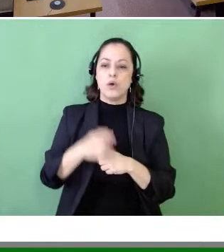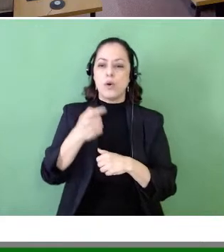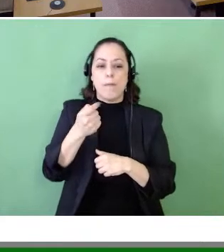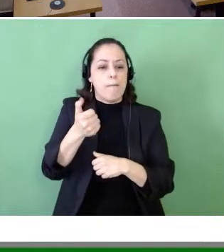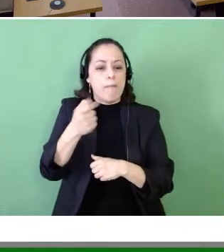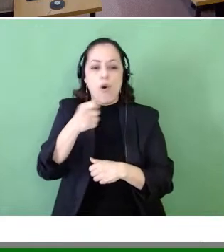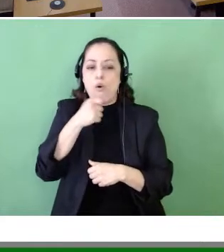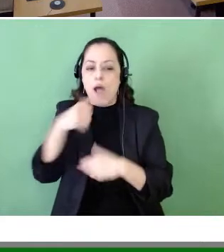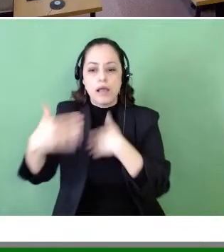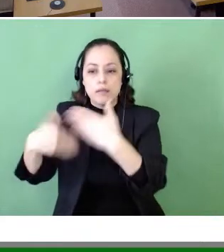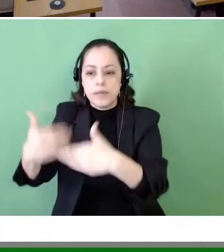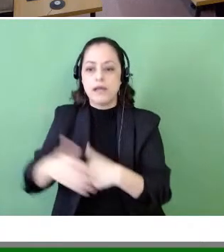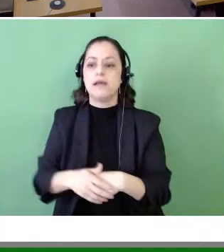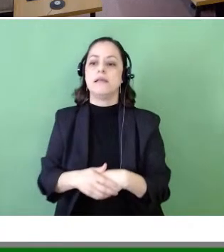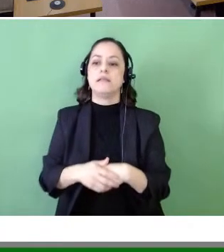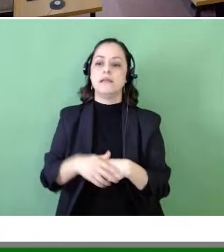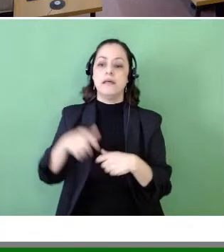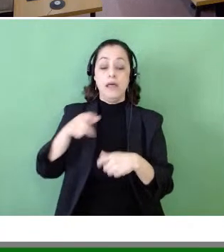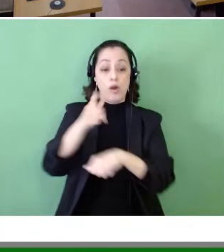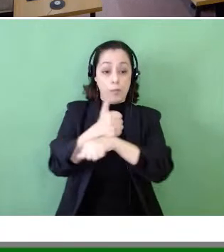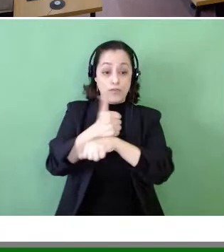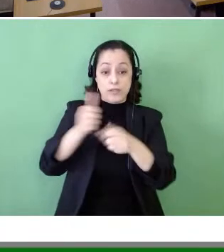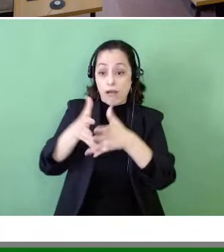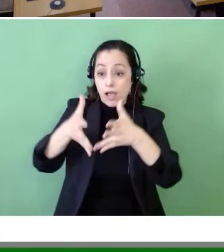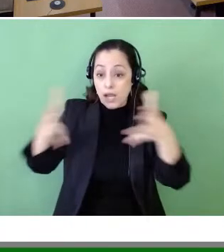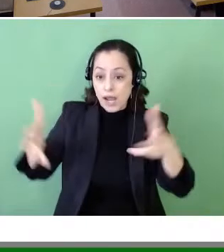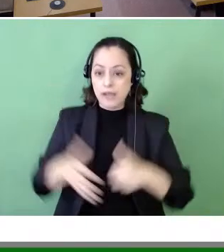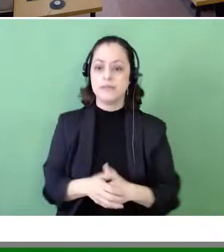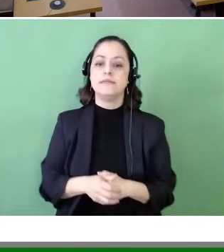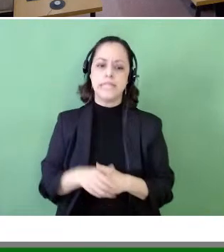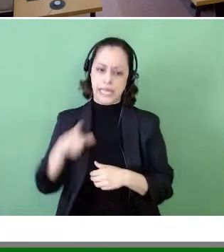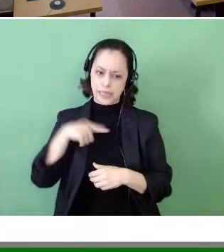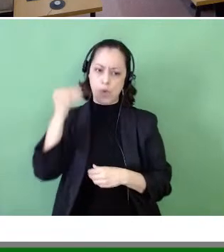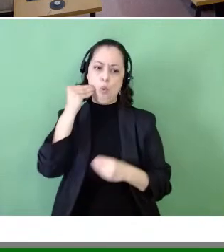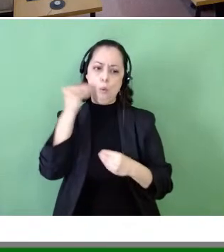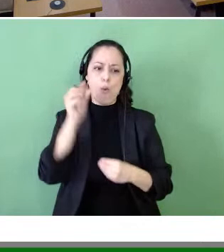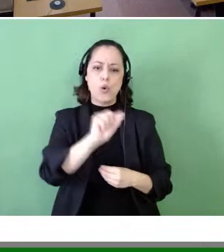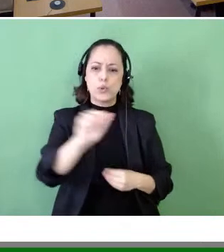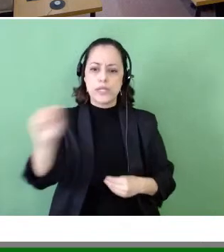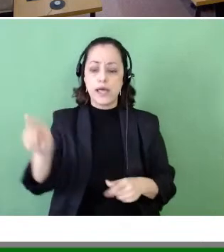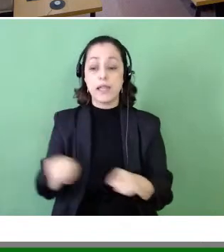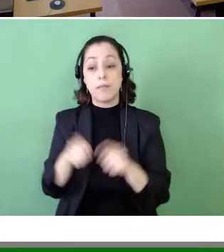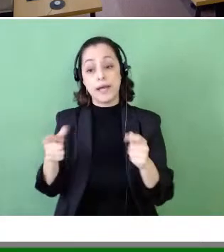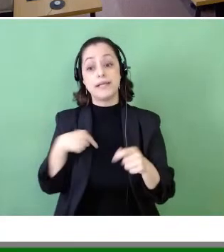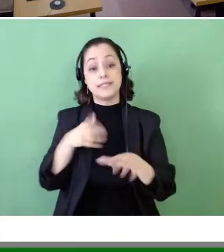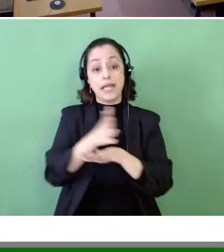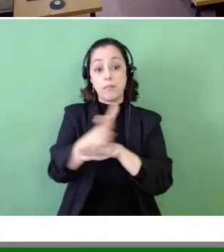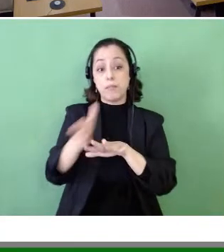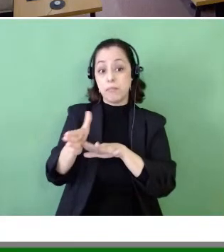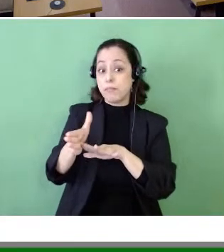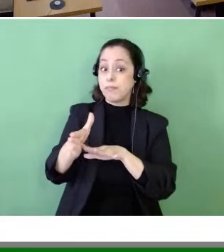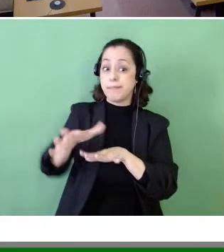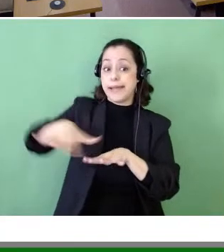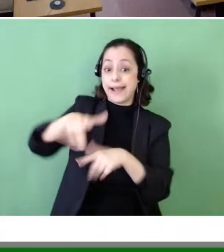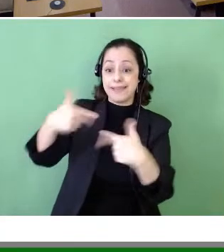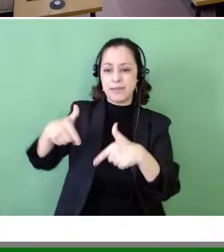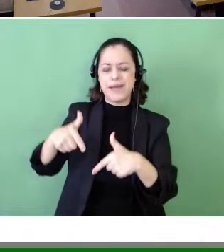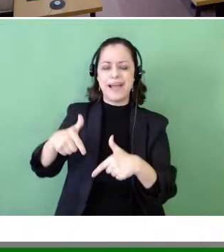en oportunidades, pero que también el mercado no está muy bueno porque no es muy valorado y no